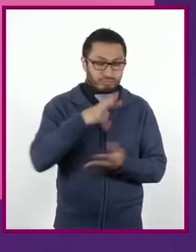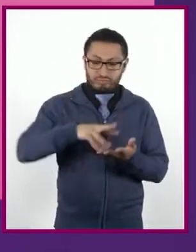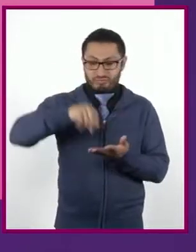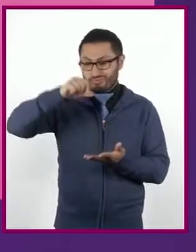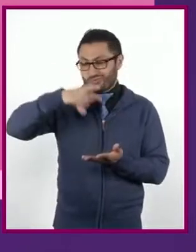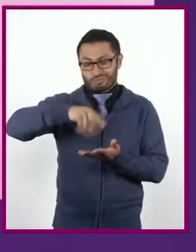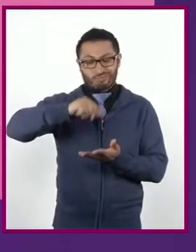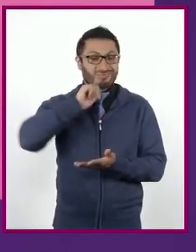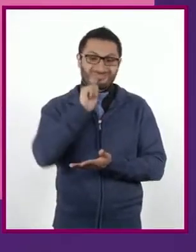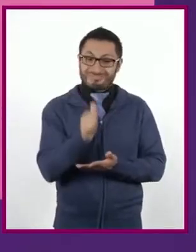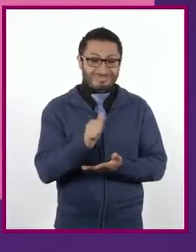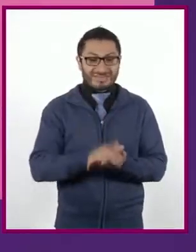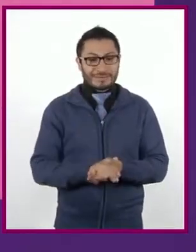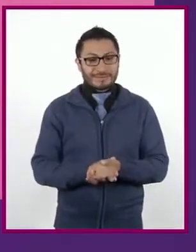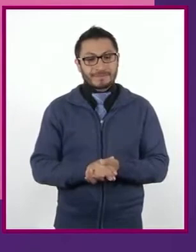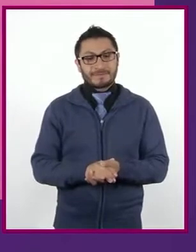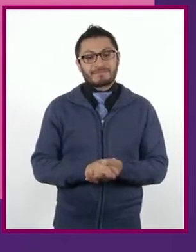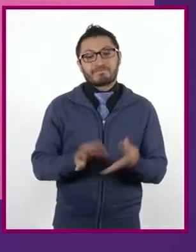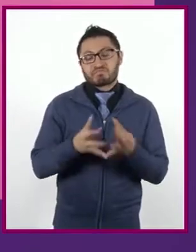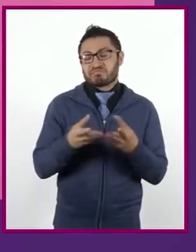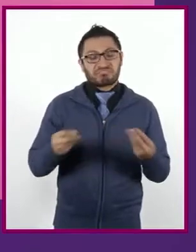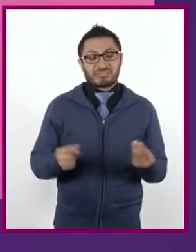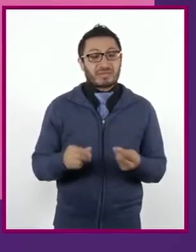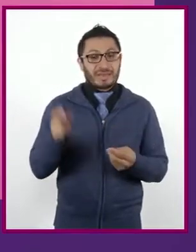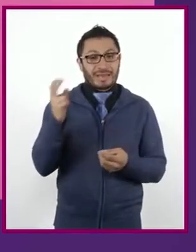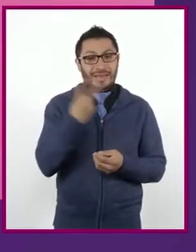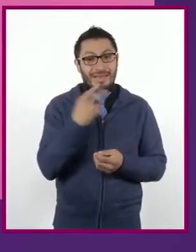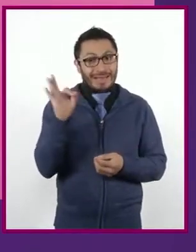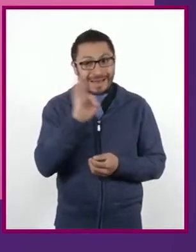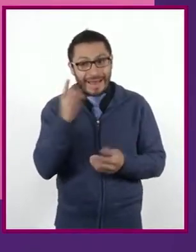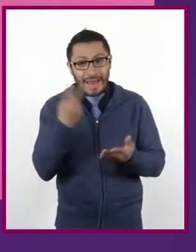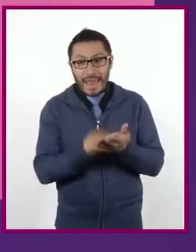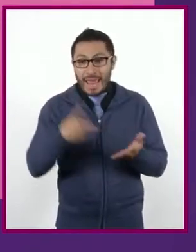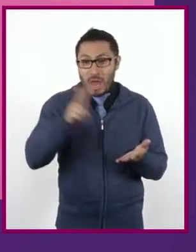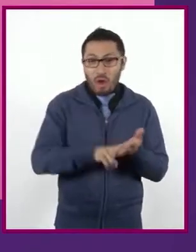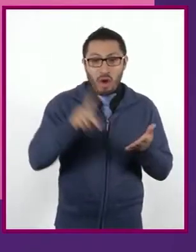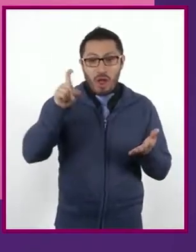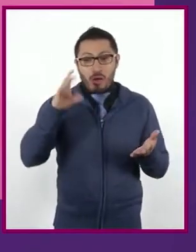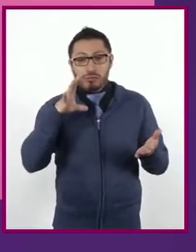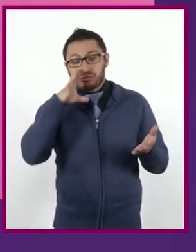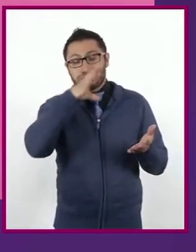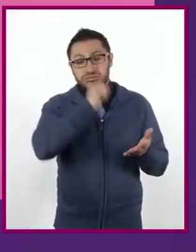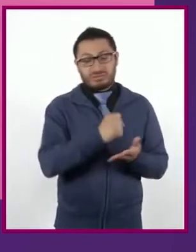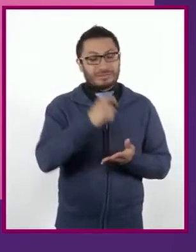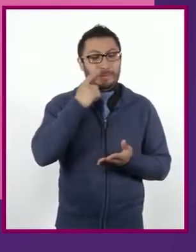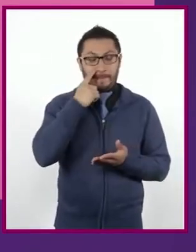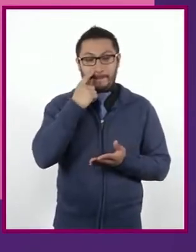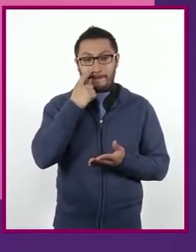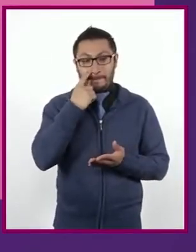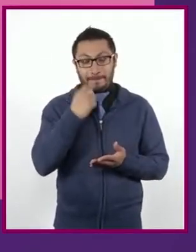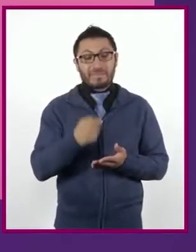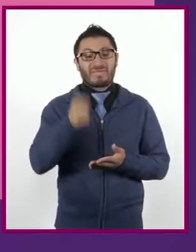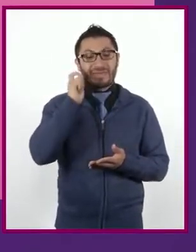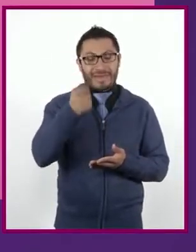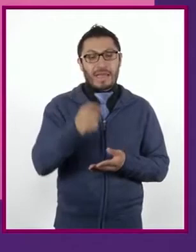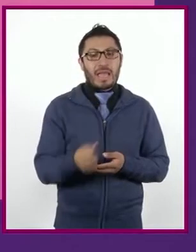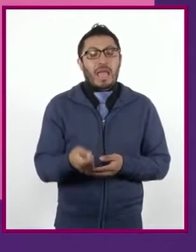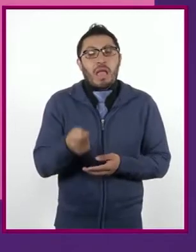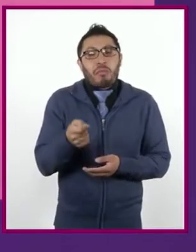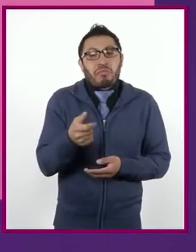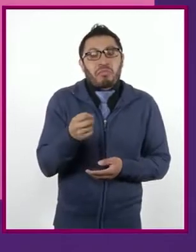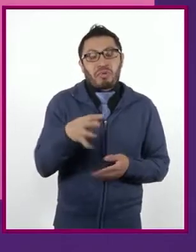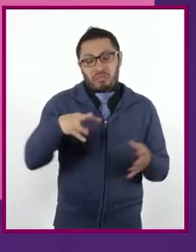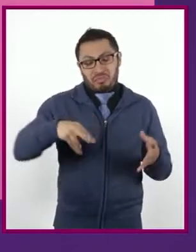polvo. Si le pones el doble de agua caliente, obtendrás una disolución diluida, es decir, con muy poco